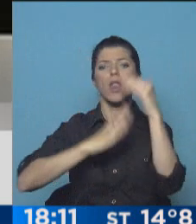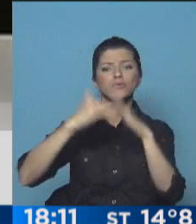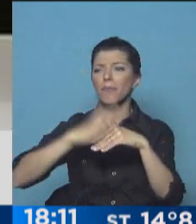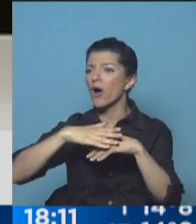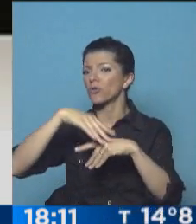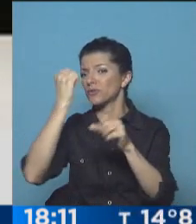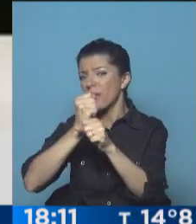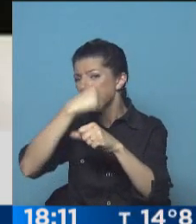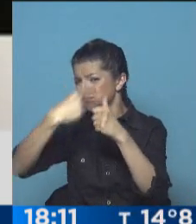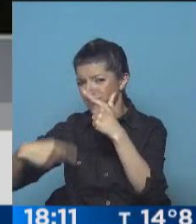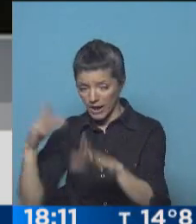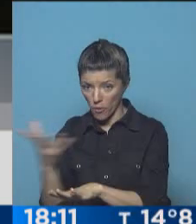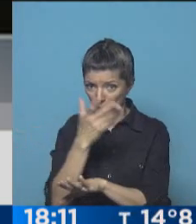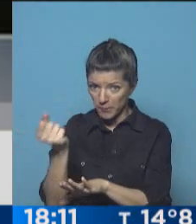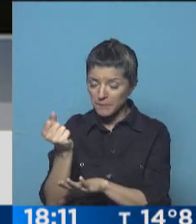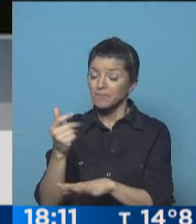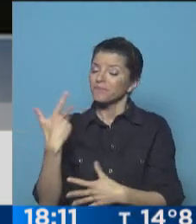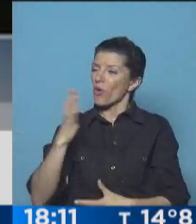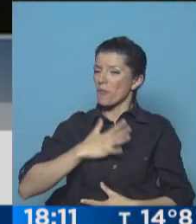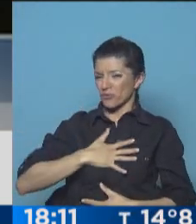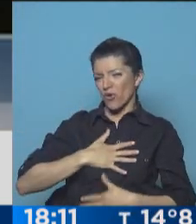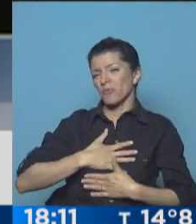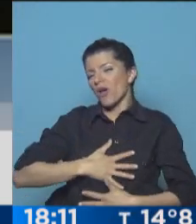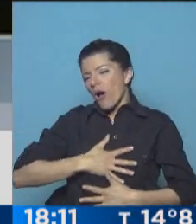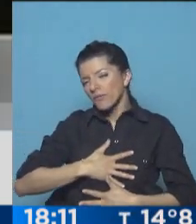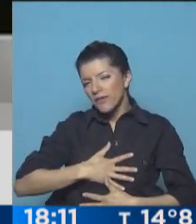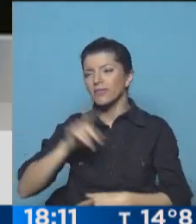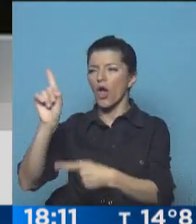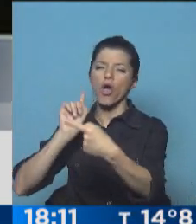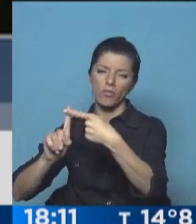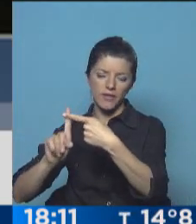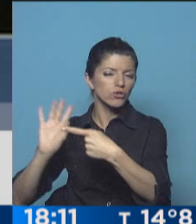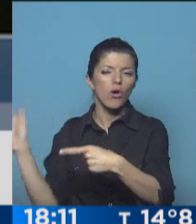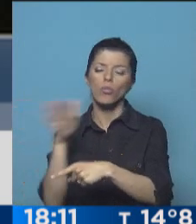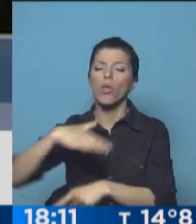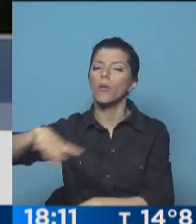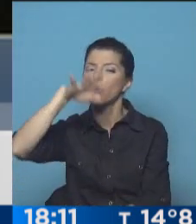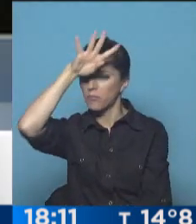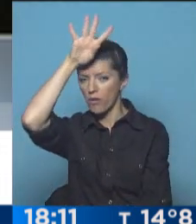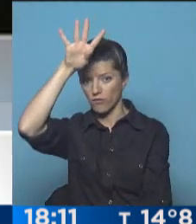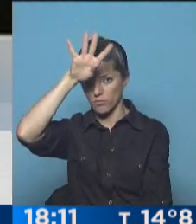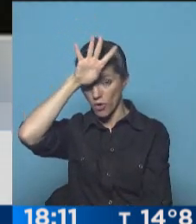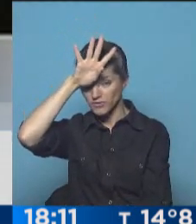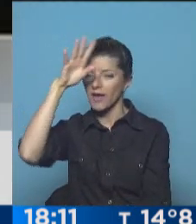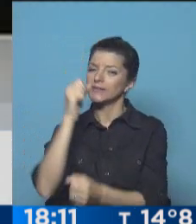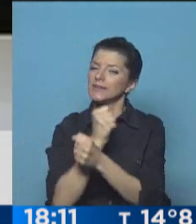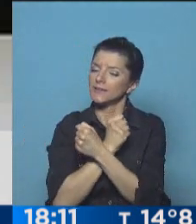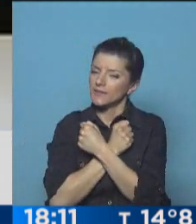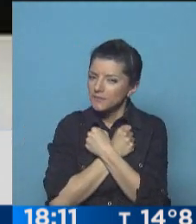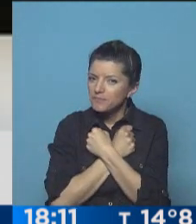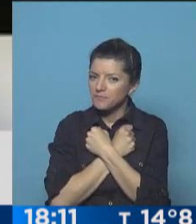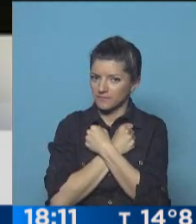que un gusto para mí ponerme en contacto contigo y con todo el pueblo de Formosa. Un abrazo